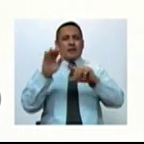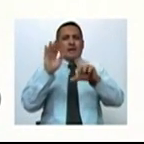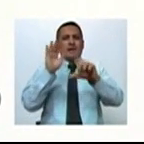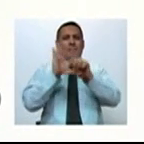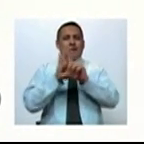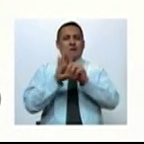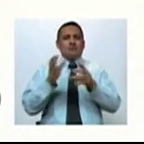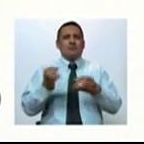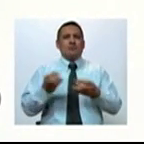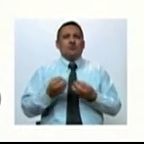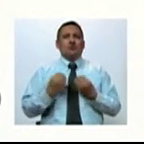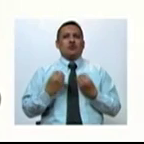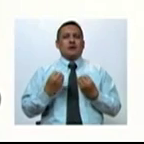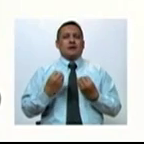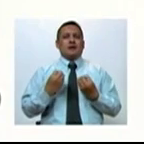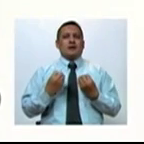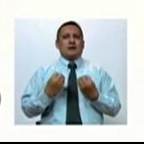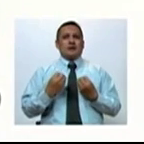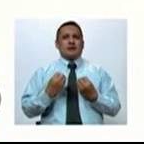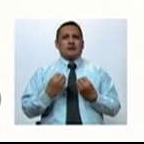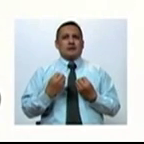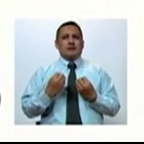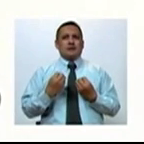igualdad ante la ley porque